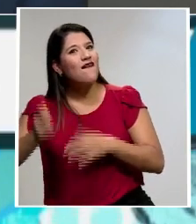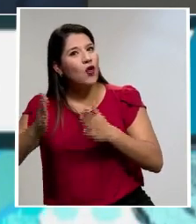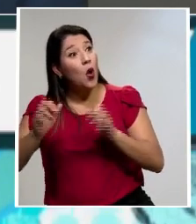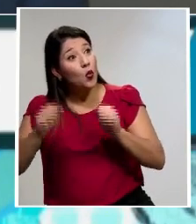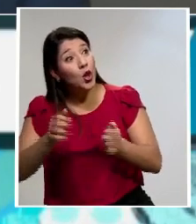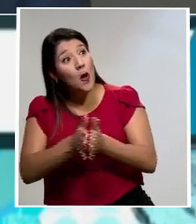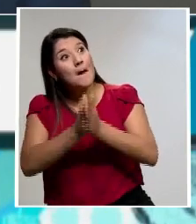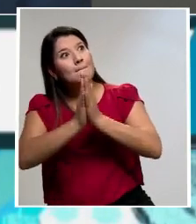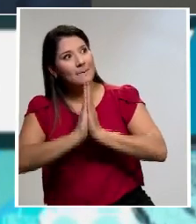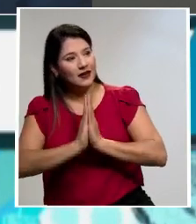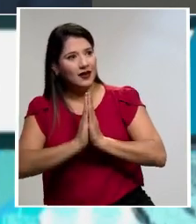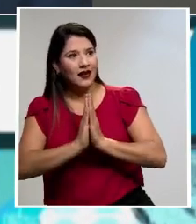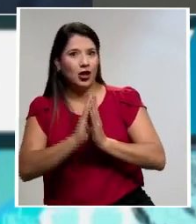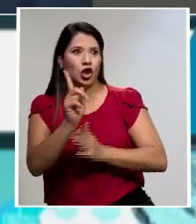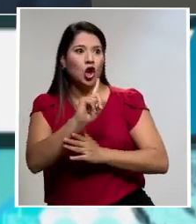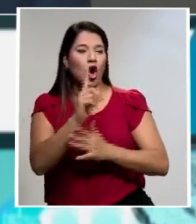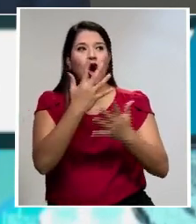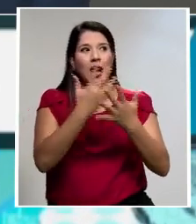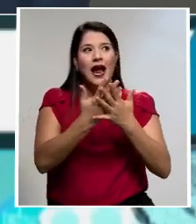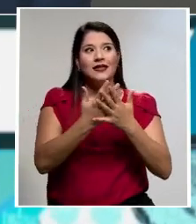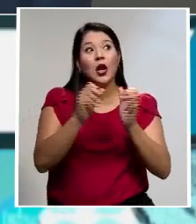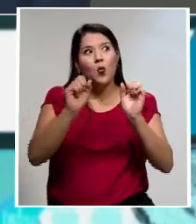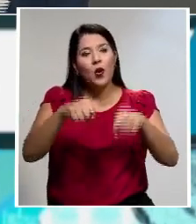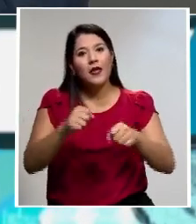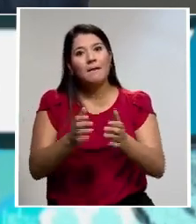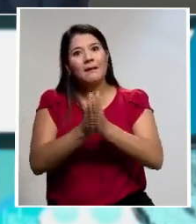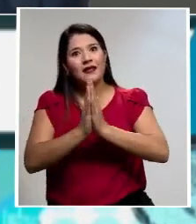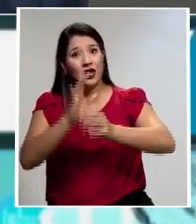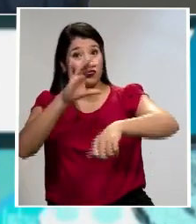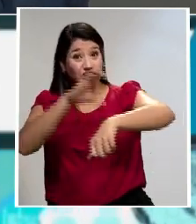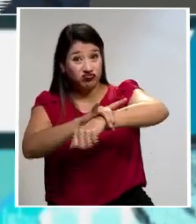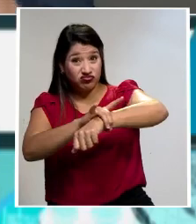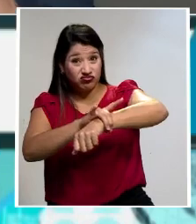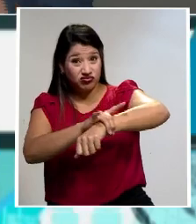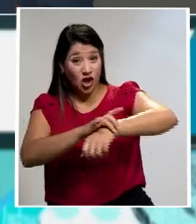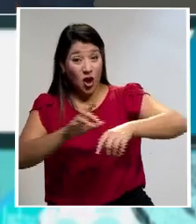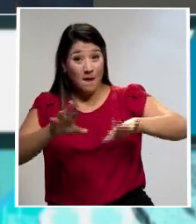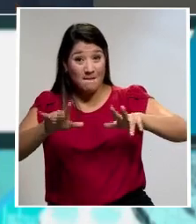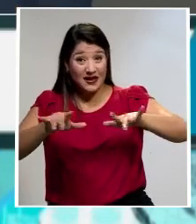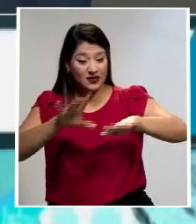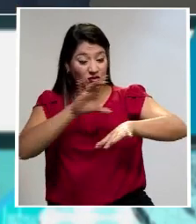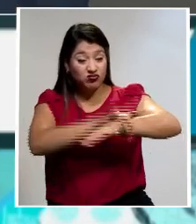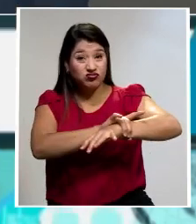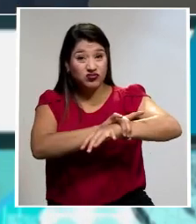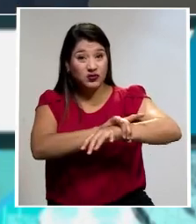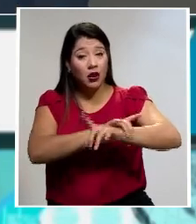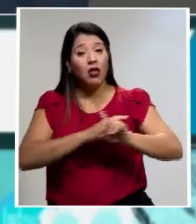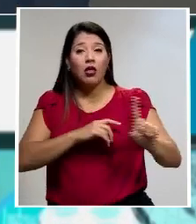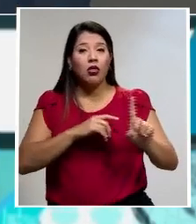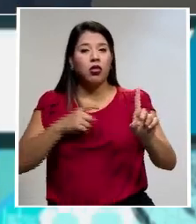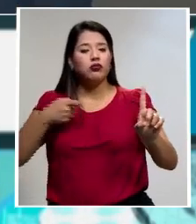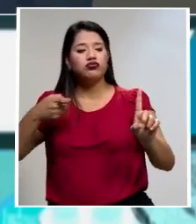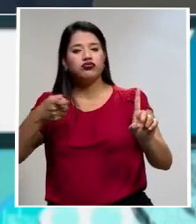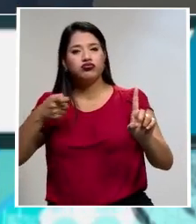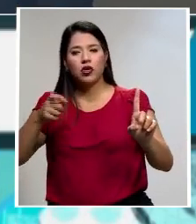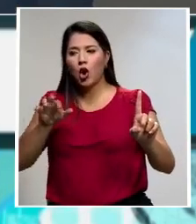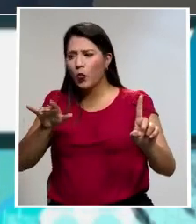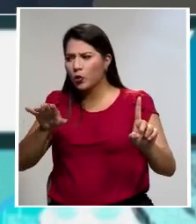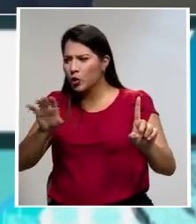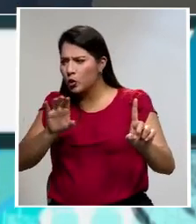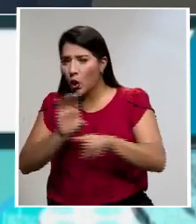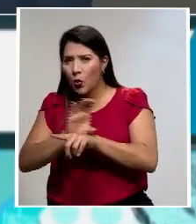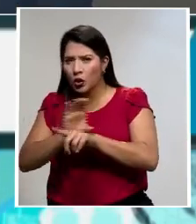En efecto, es una posibilidad dentro de la multiplicidad de recursos con los que cuenta la defensa para alegar